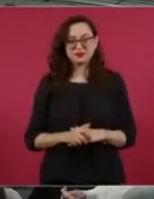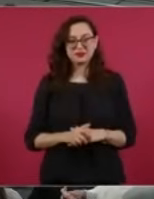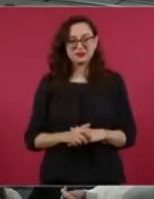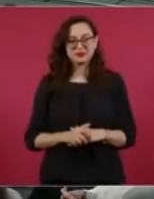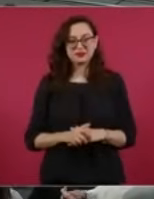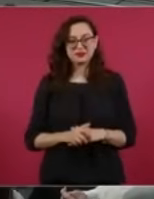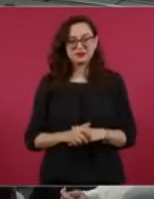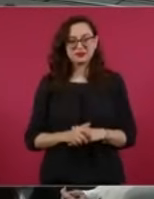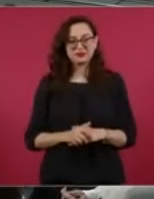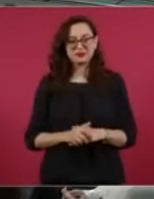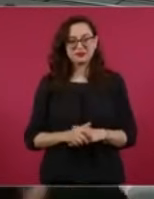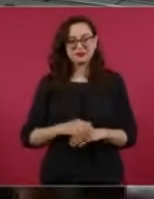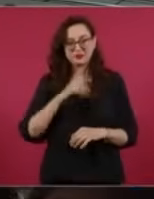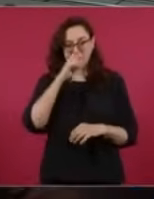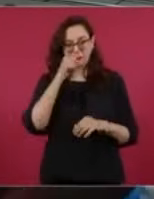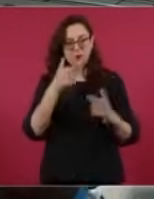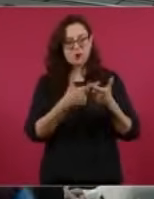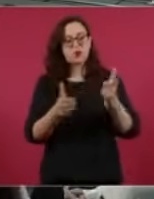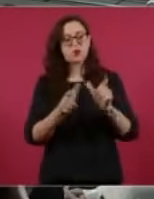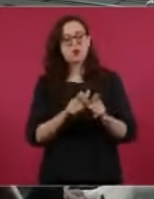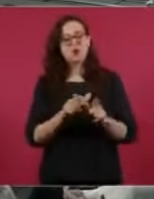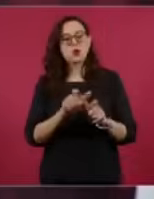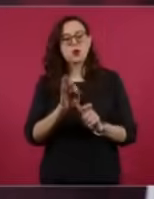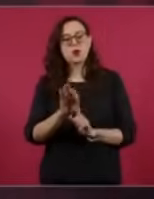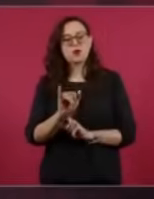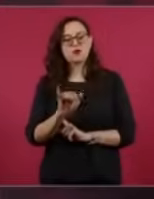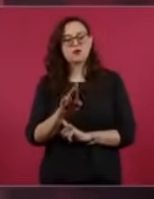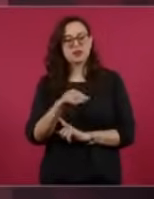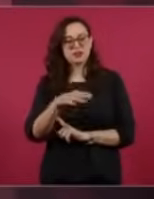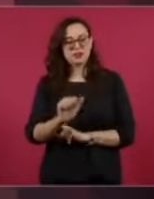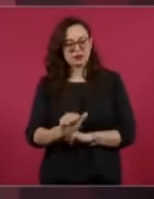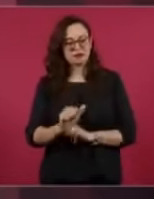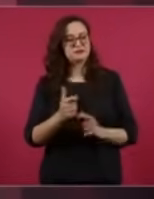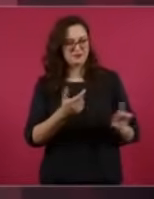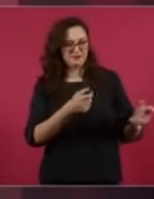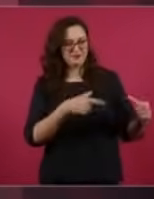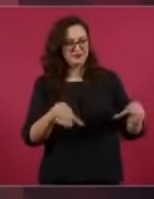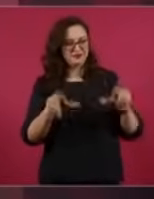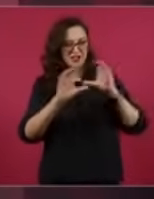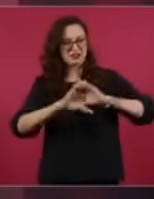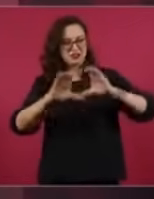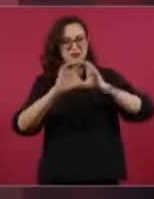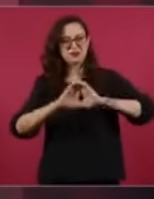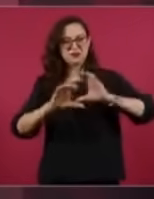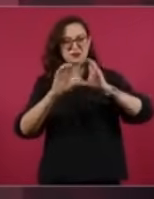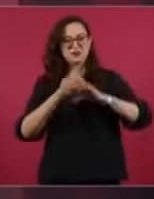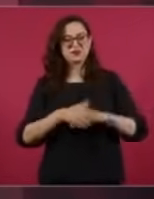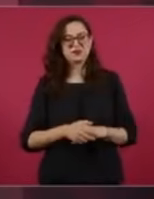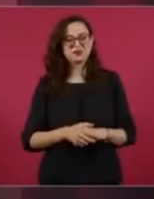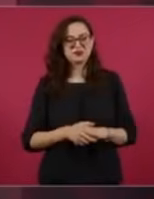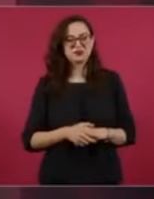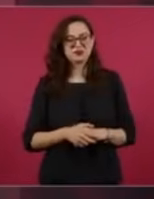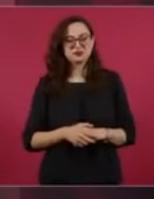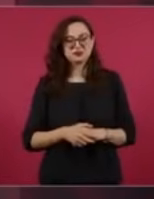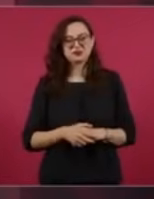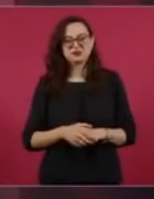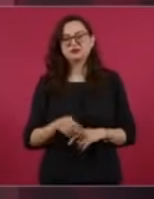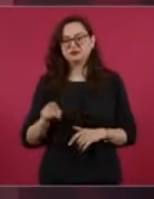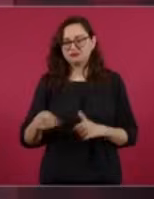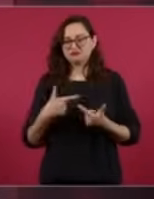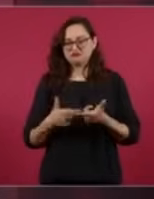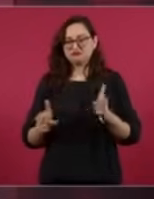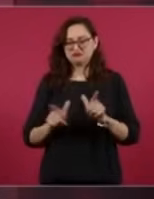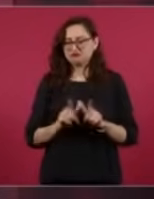¿verdad? Grupo Firme, a ver, tiene tiempo que no la escuchamos. Y se portan muy bien también los del Grupo